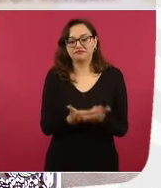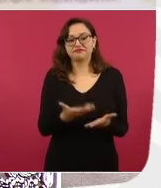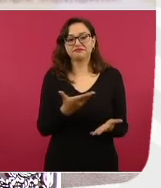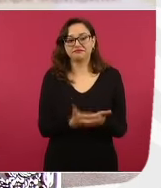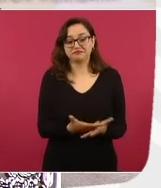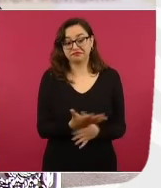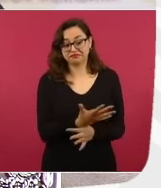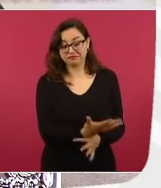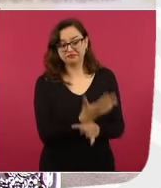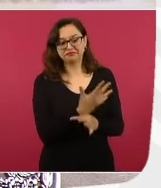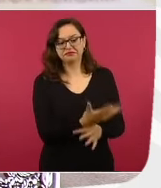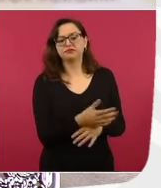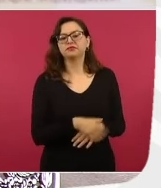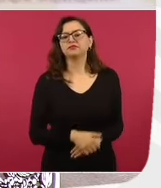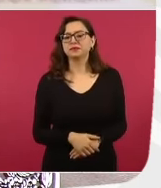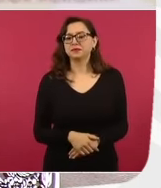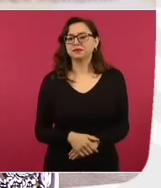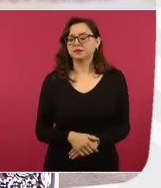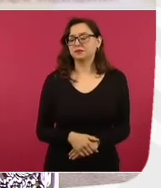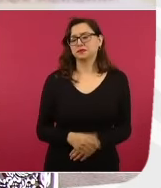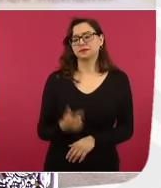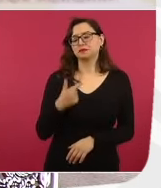no estoy de acuerdo